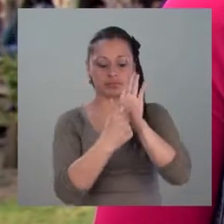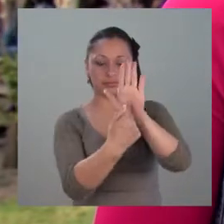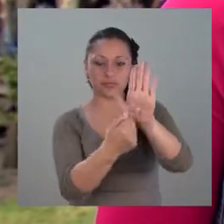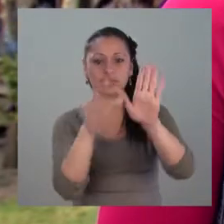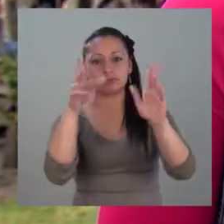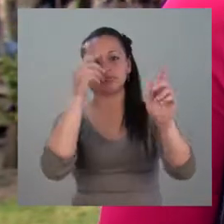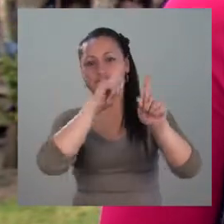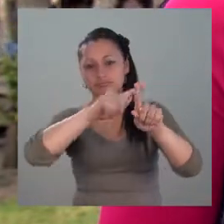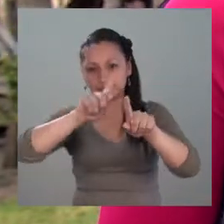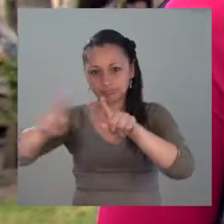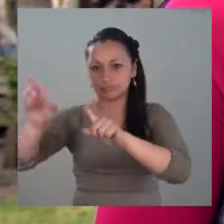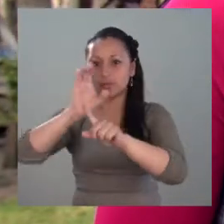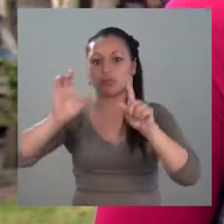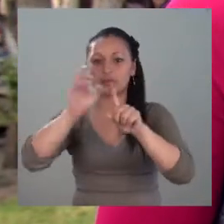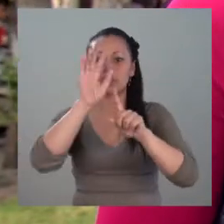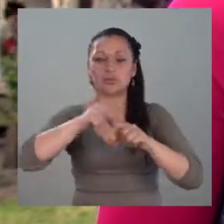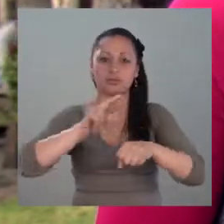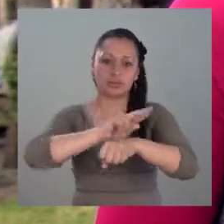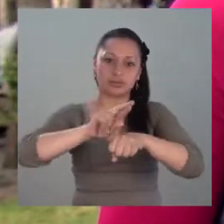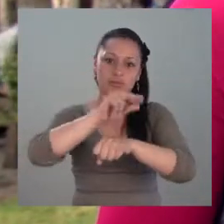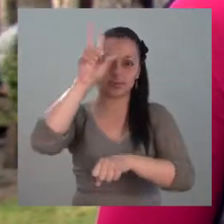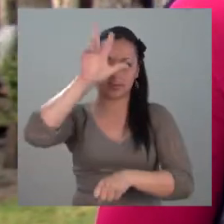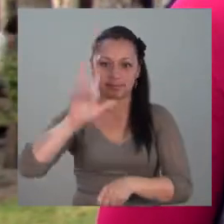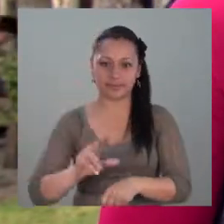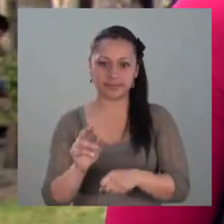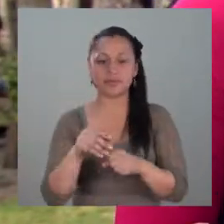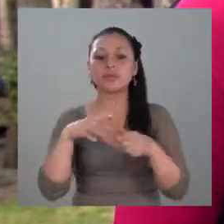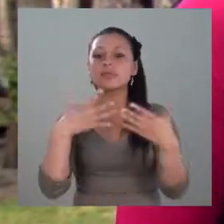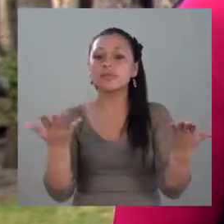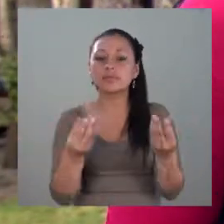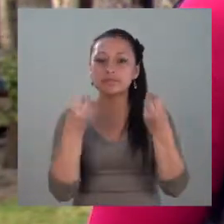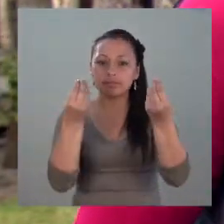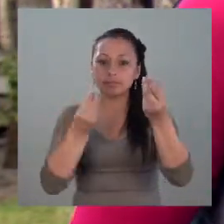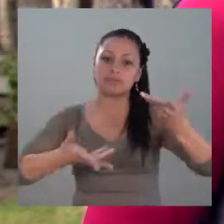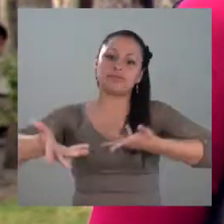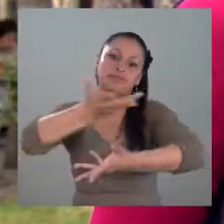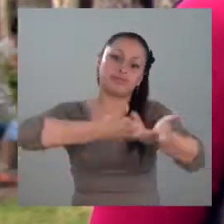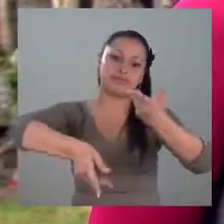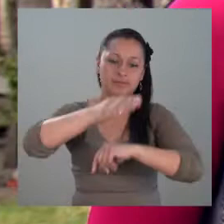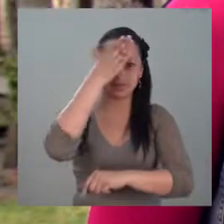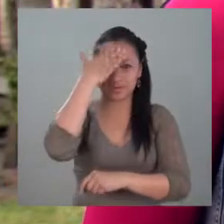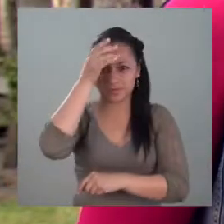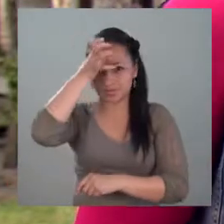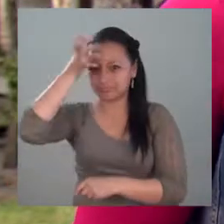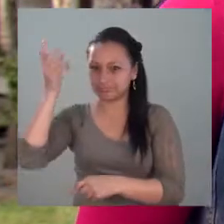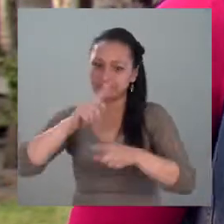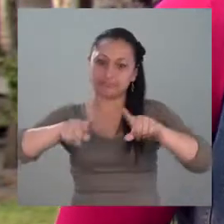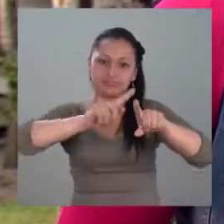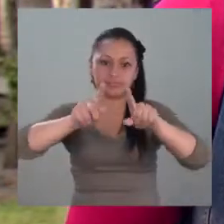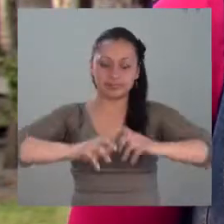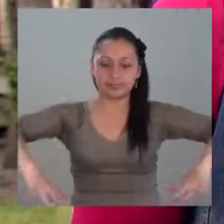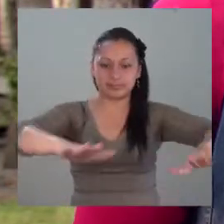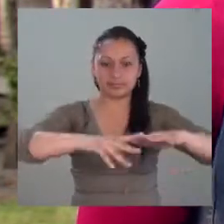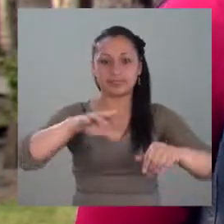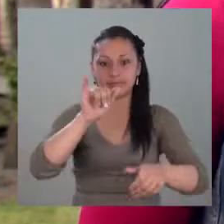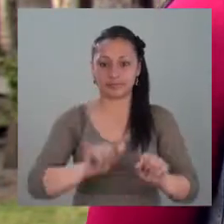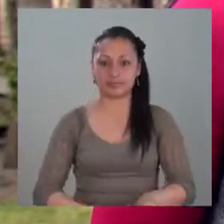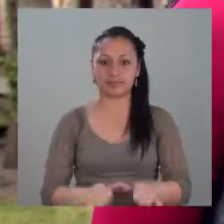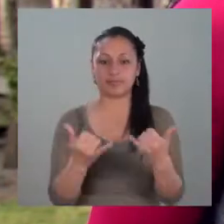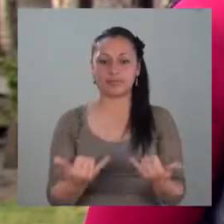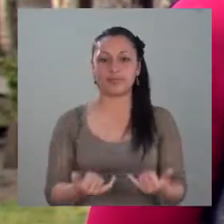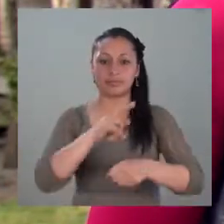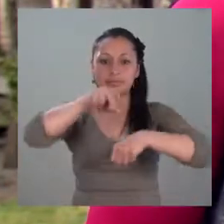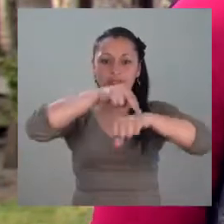se hacen presentes manifestaciones culturales de la región andina, toda una movilización de saberes compartidos en diferentes escenarios. Este